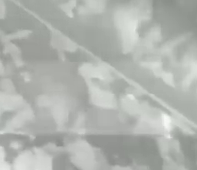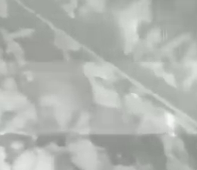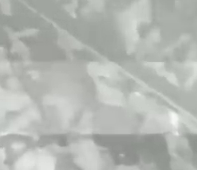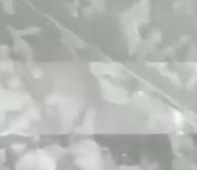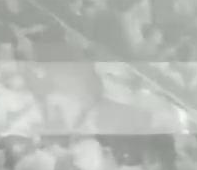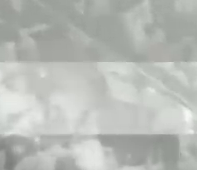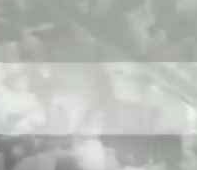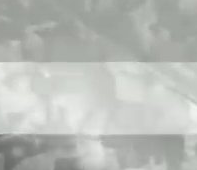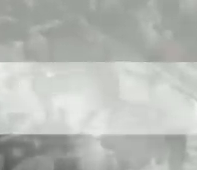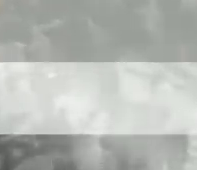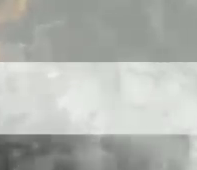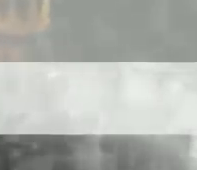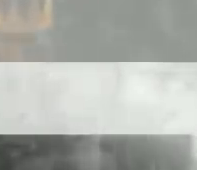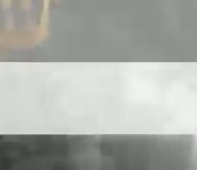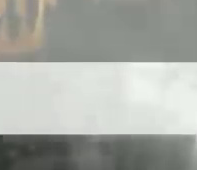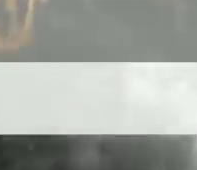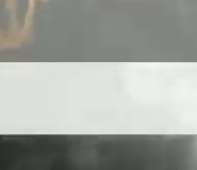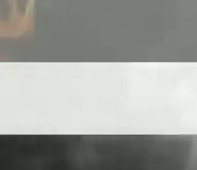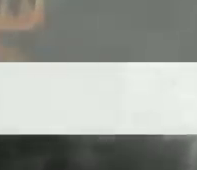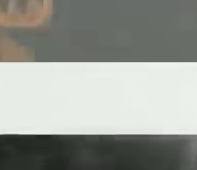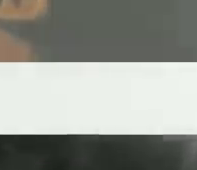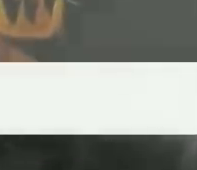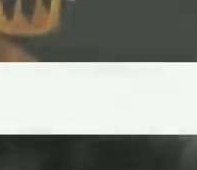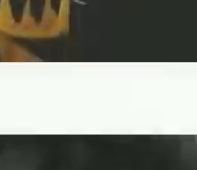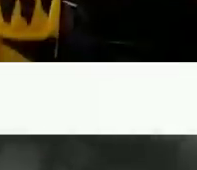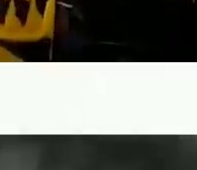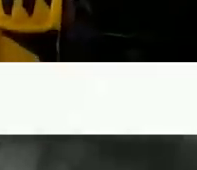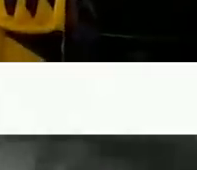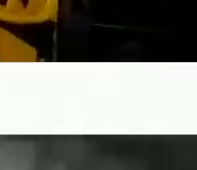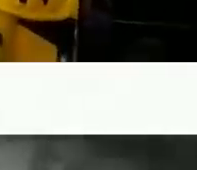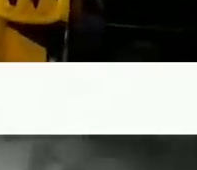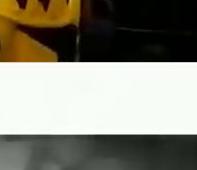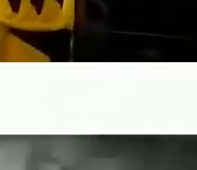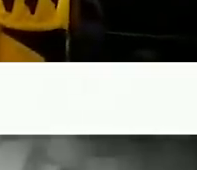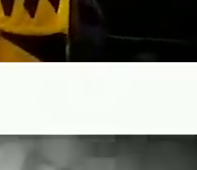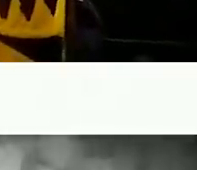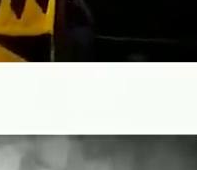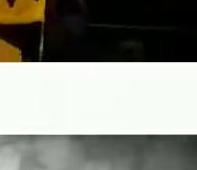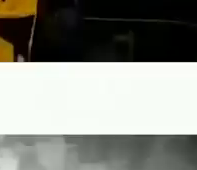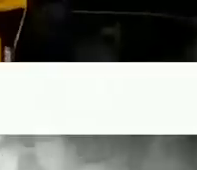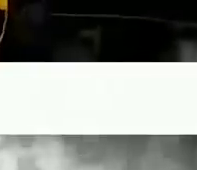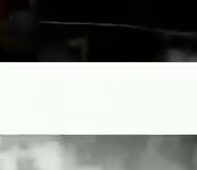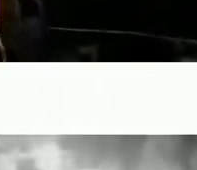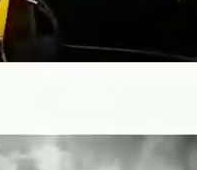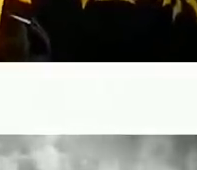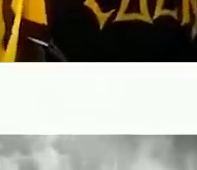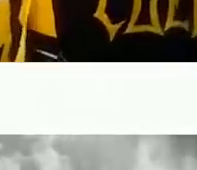Dejaré mi tierra por ti, dejaré mis campos y me iré